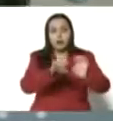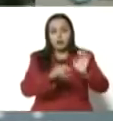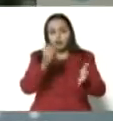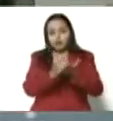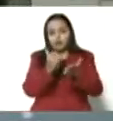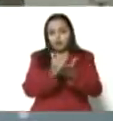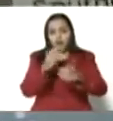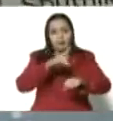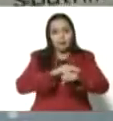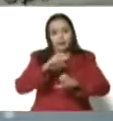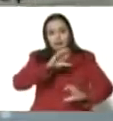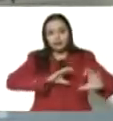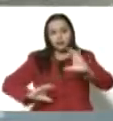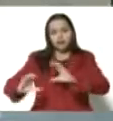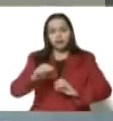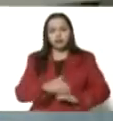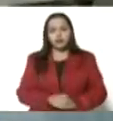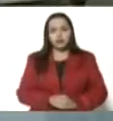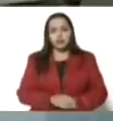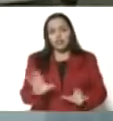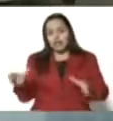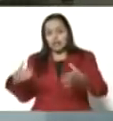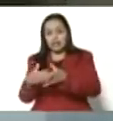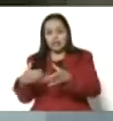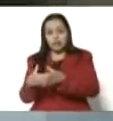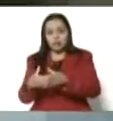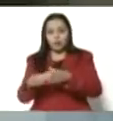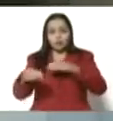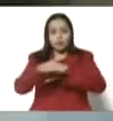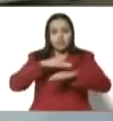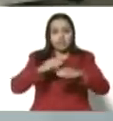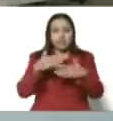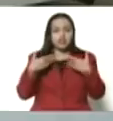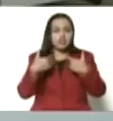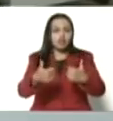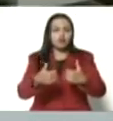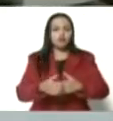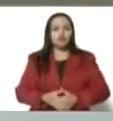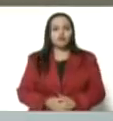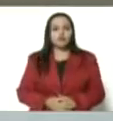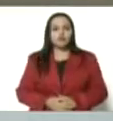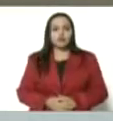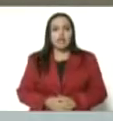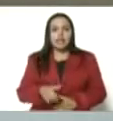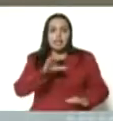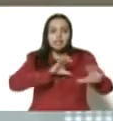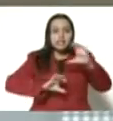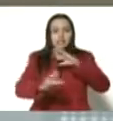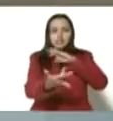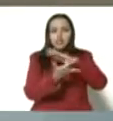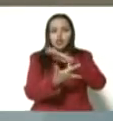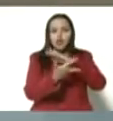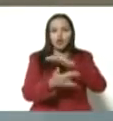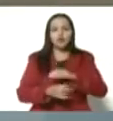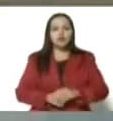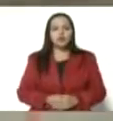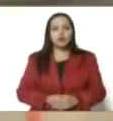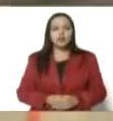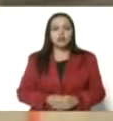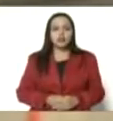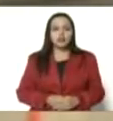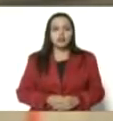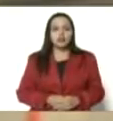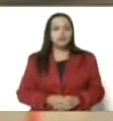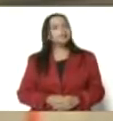Ensayos clínicos que el equipo del Ministerio del Poder Popular para la Salud, de Ciencia y Tecnología, el doctor